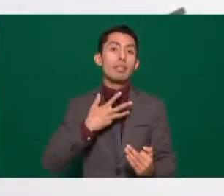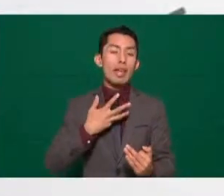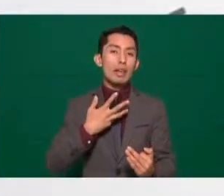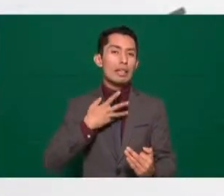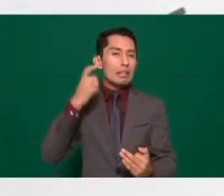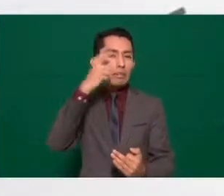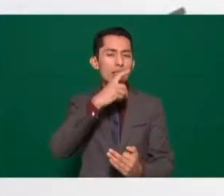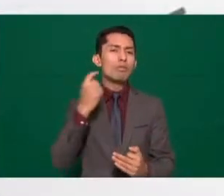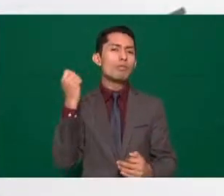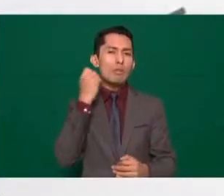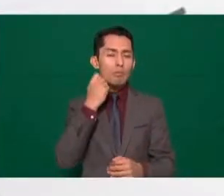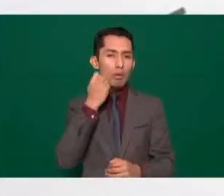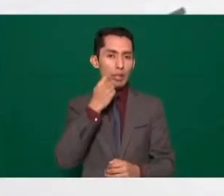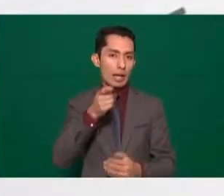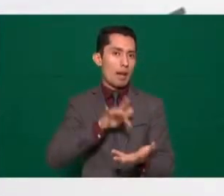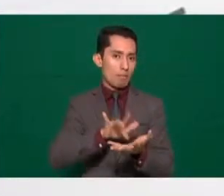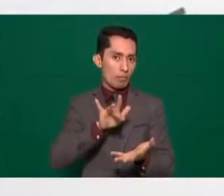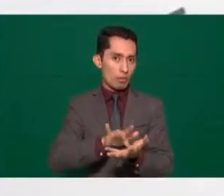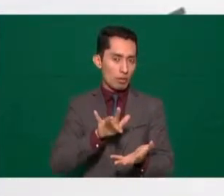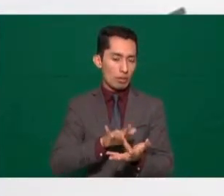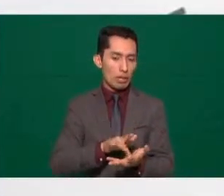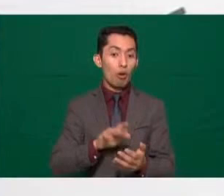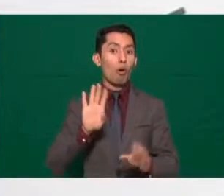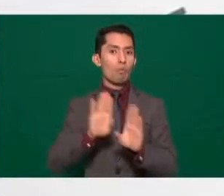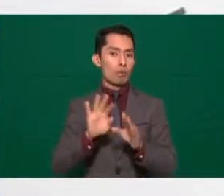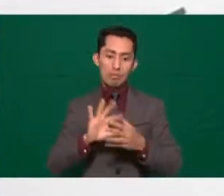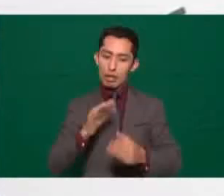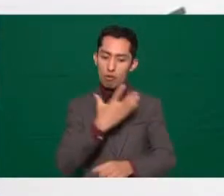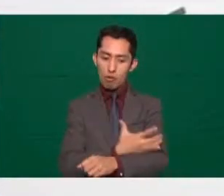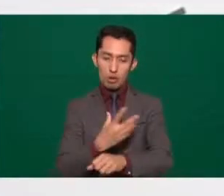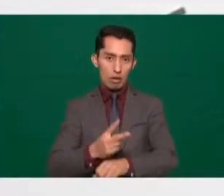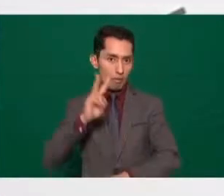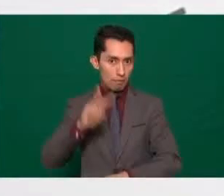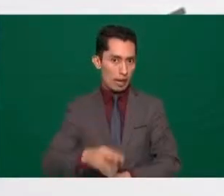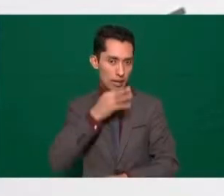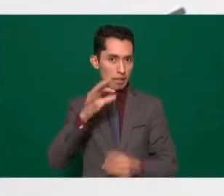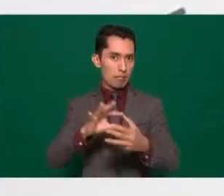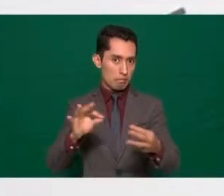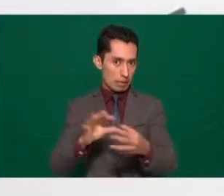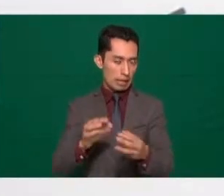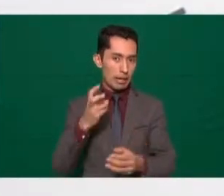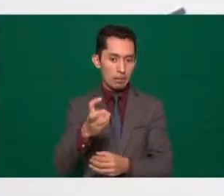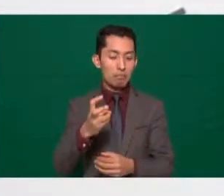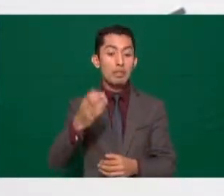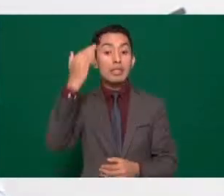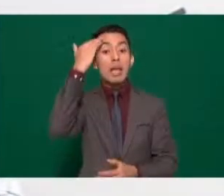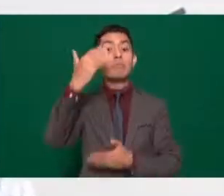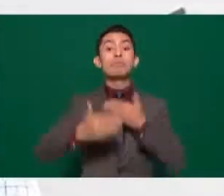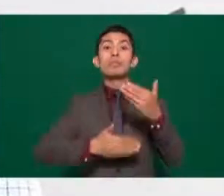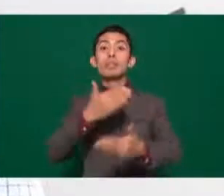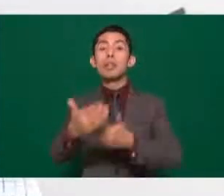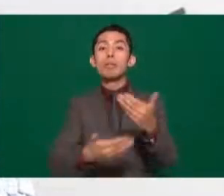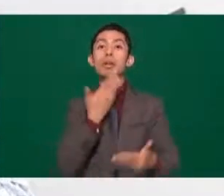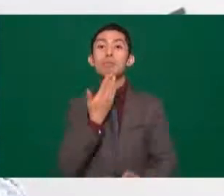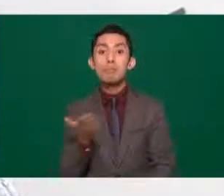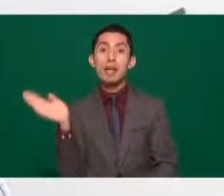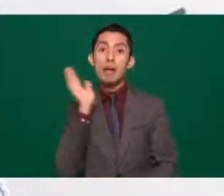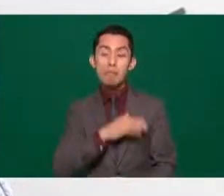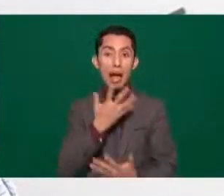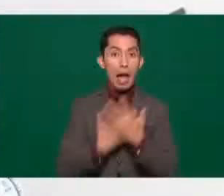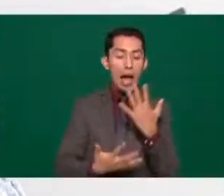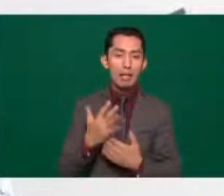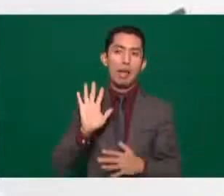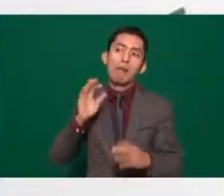los beneficios, hablemos con la verdad y honremos los hechos. Será el tiempo el que juzgue y